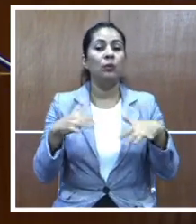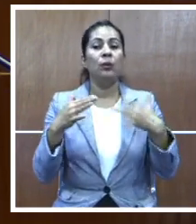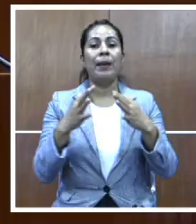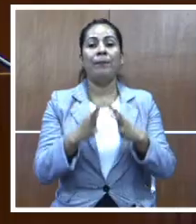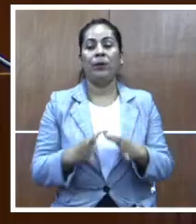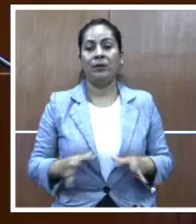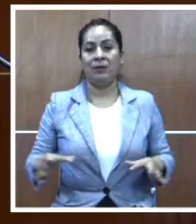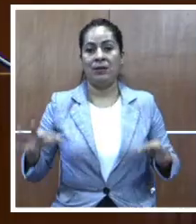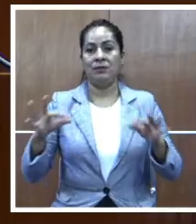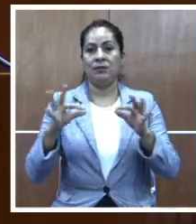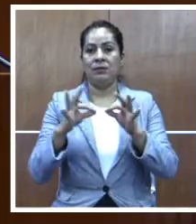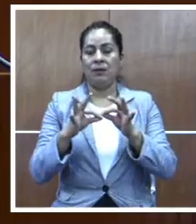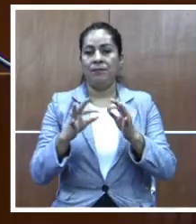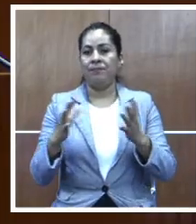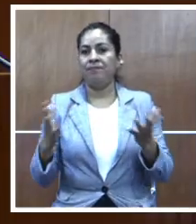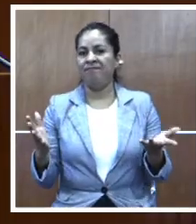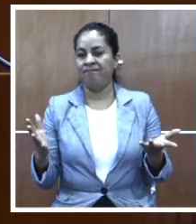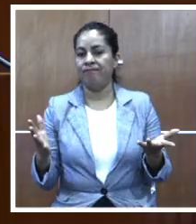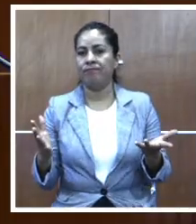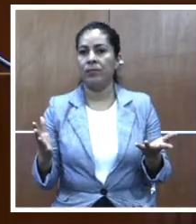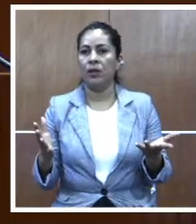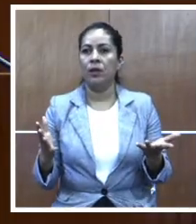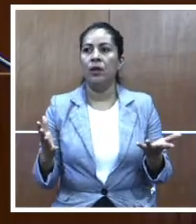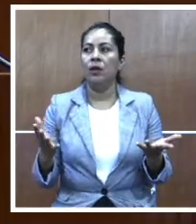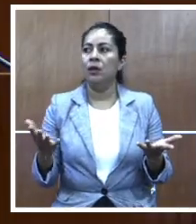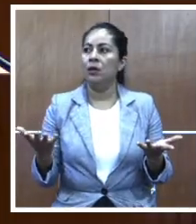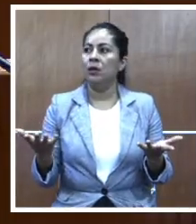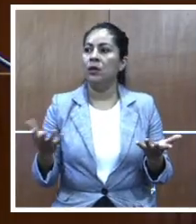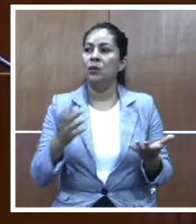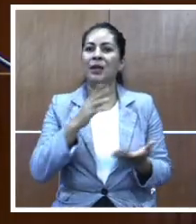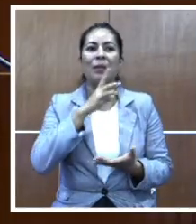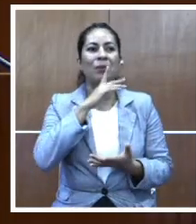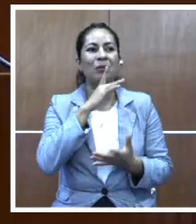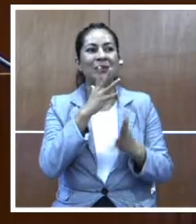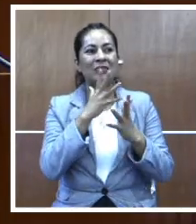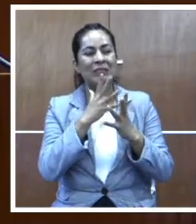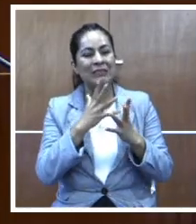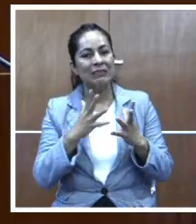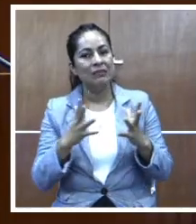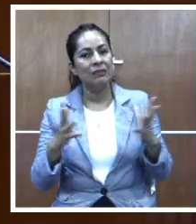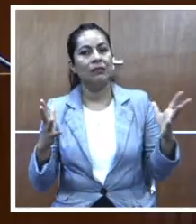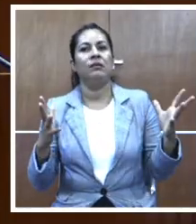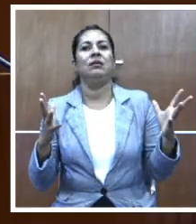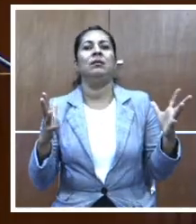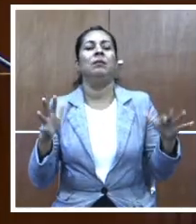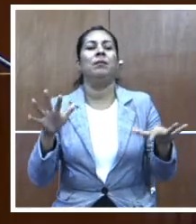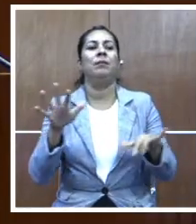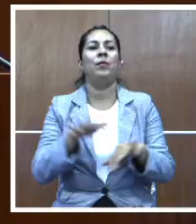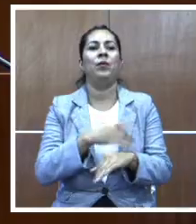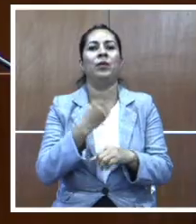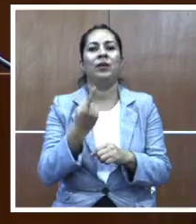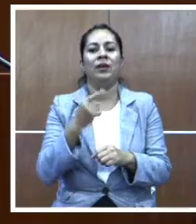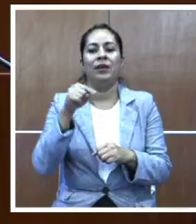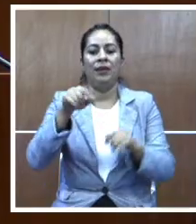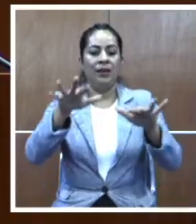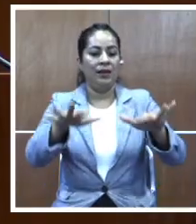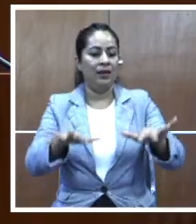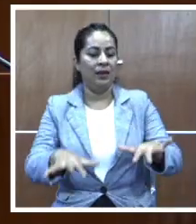importancia. Y hay una gran ocupación y preocupación porque en esta